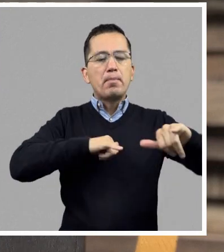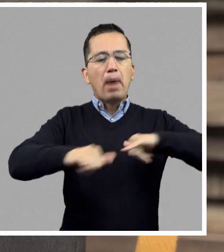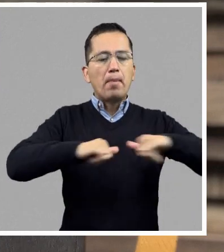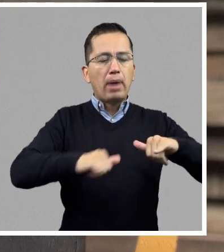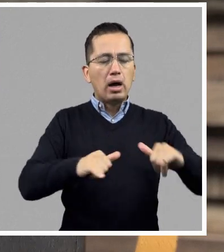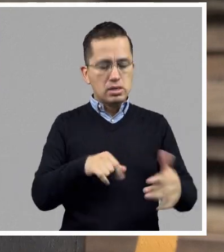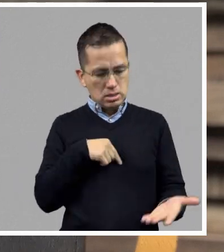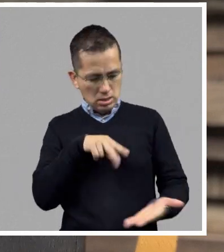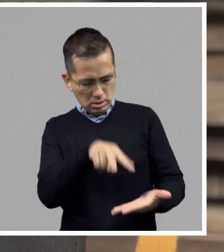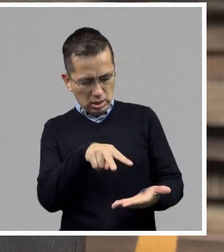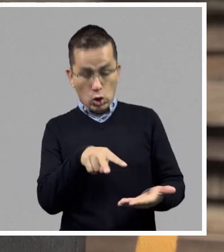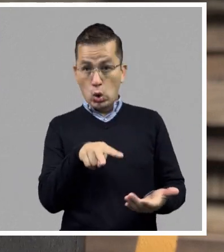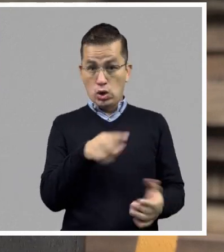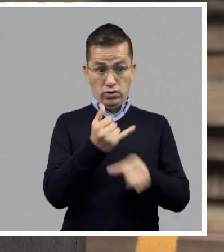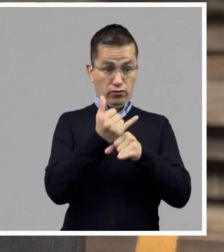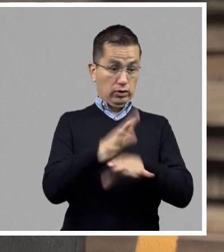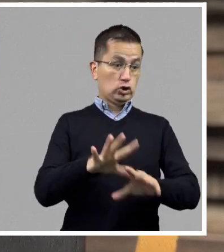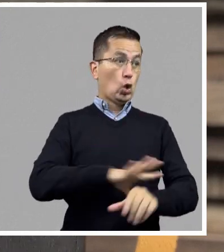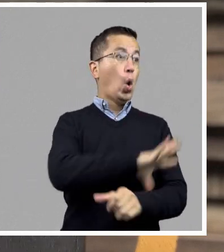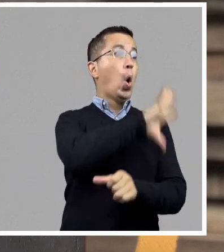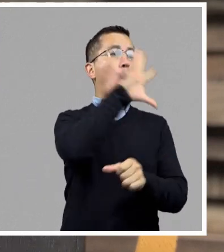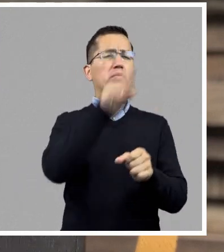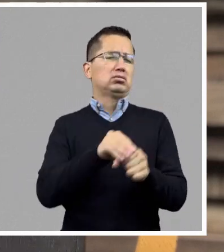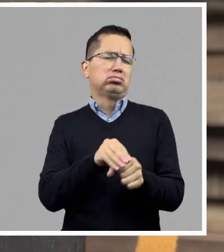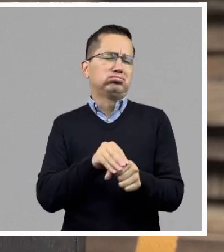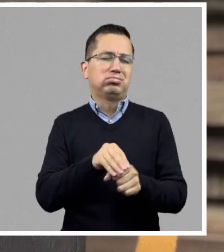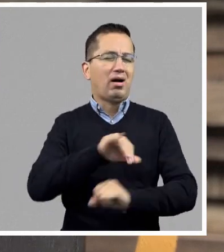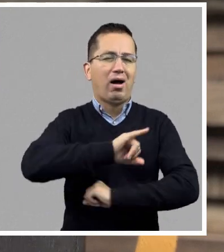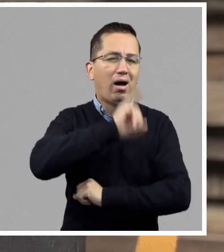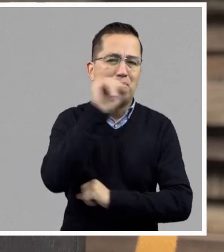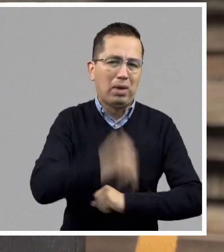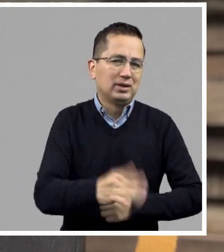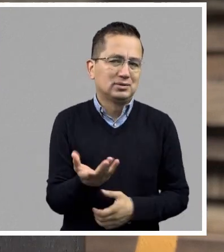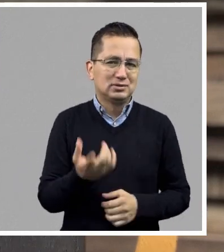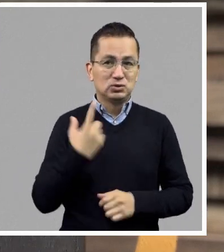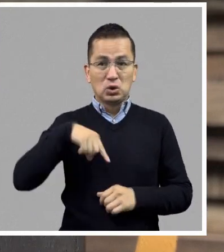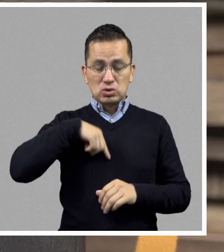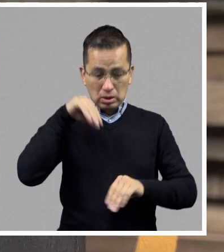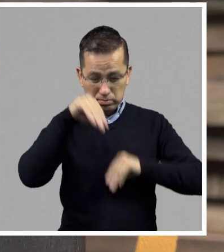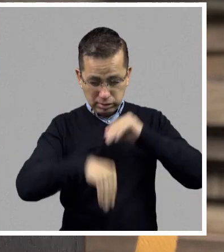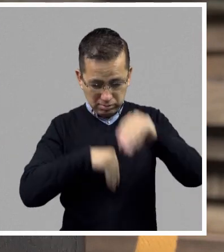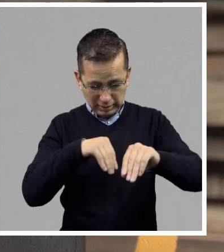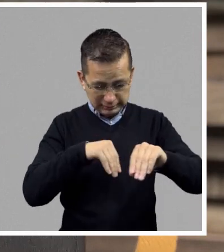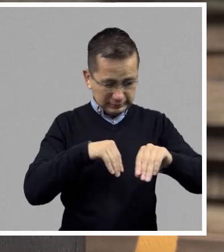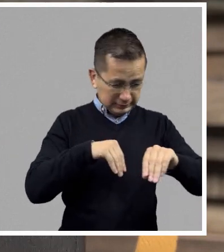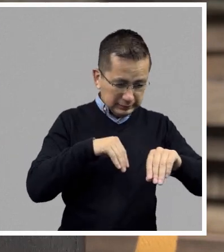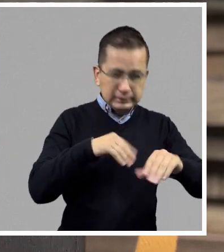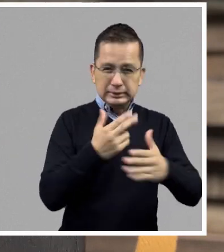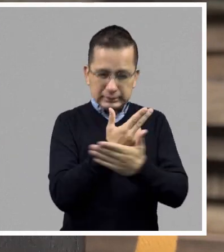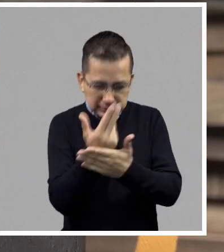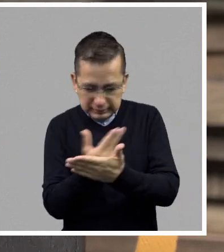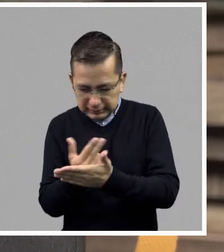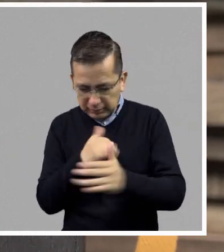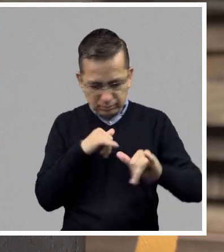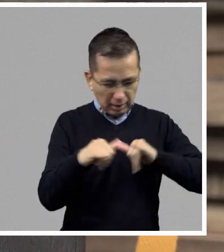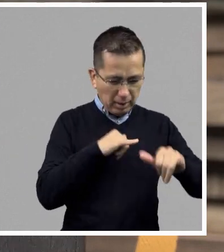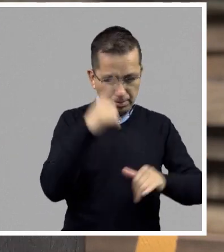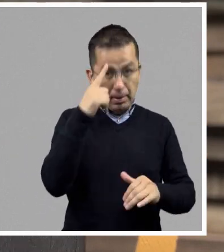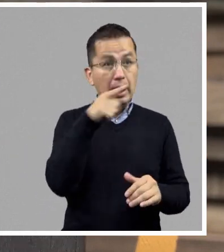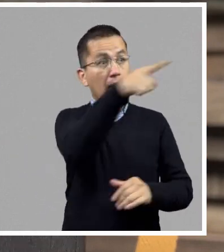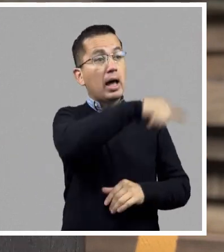nos dan la ilusión de que nos están dando toda la información que tú te quedes contento entonces pues sí claramente queríamos que la cosa fuera un poco nebulosa no